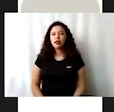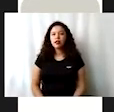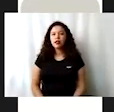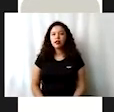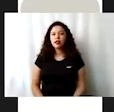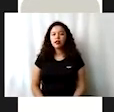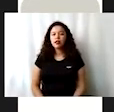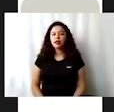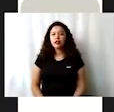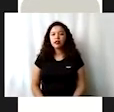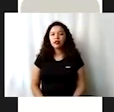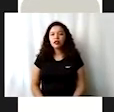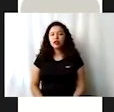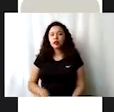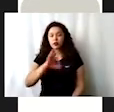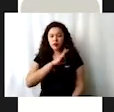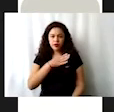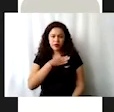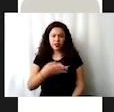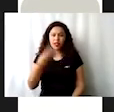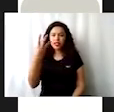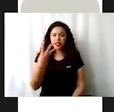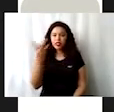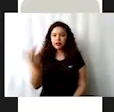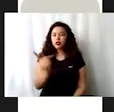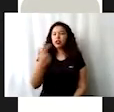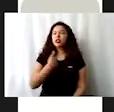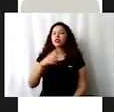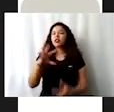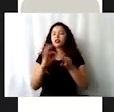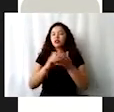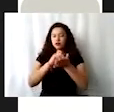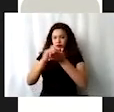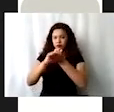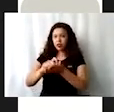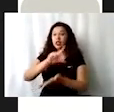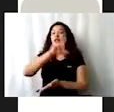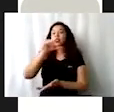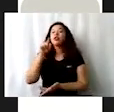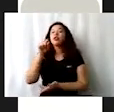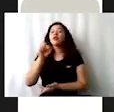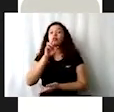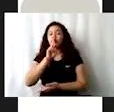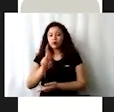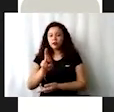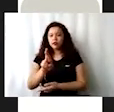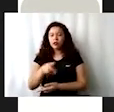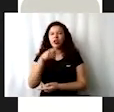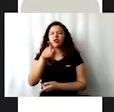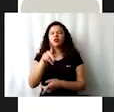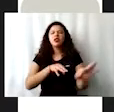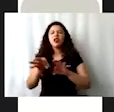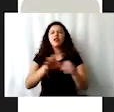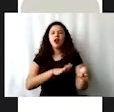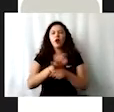Bueno, te voy a dictar las 3 preguntas si me haces favor de anotarlas y responderlas. ¿Cuál es tu trabajo? ¿Cuál es